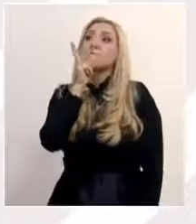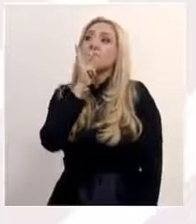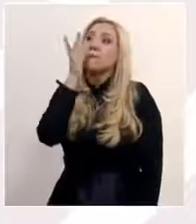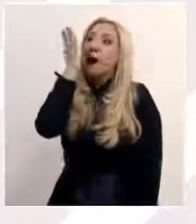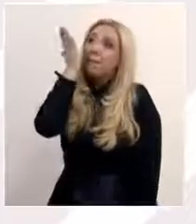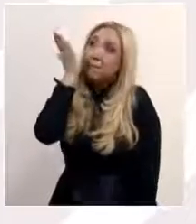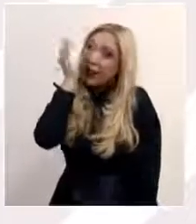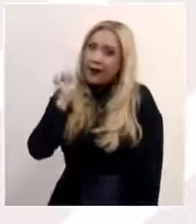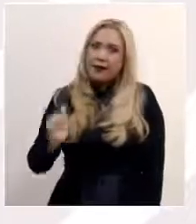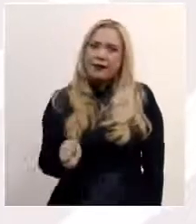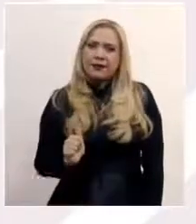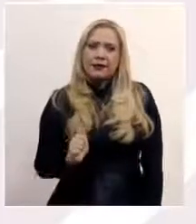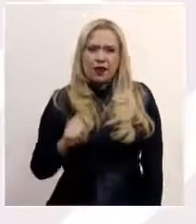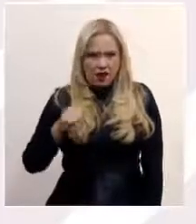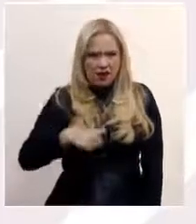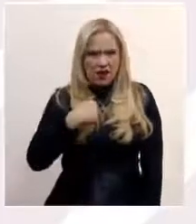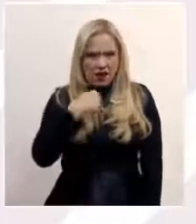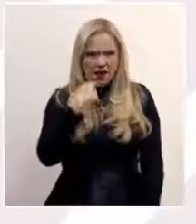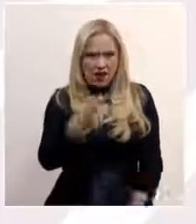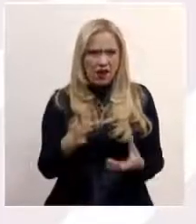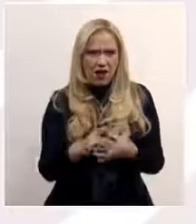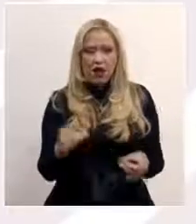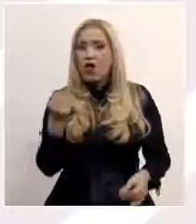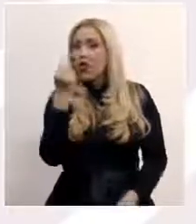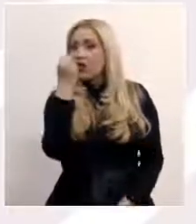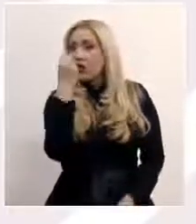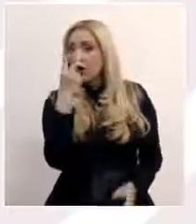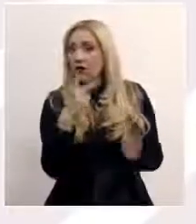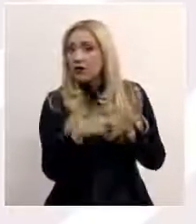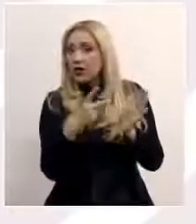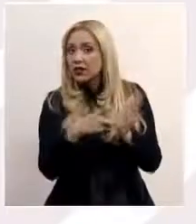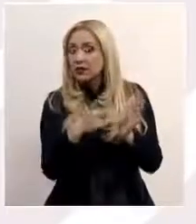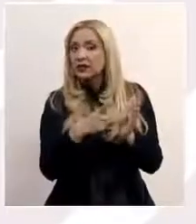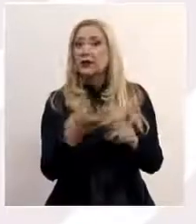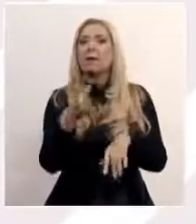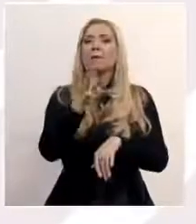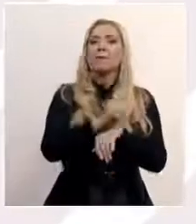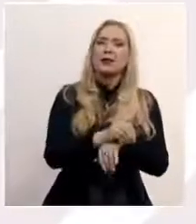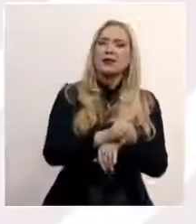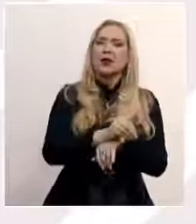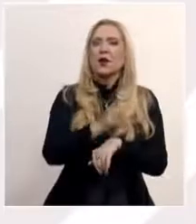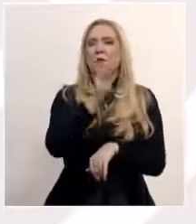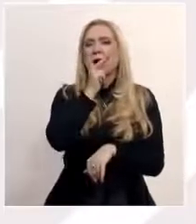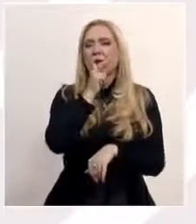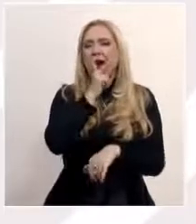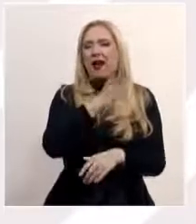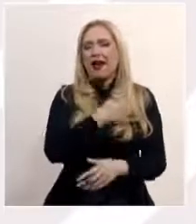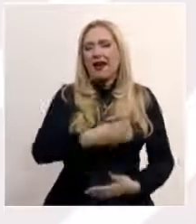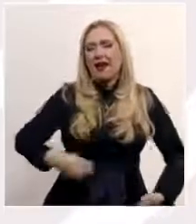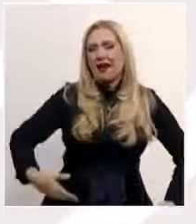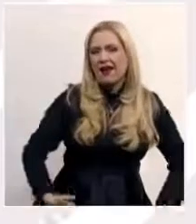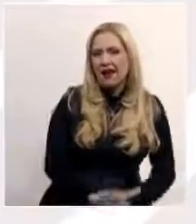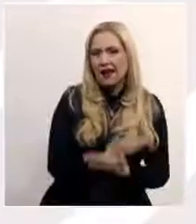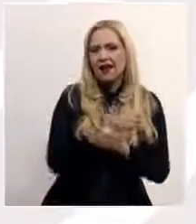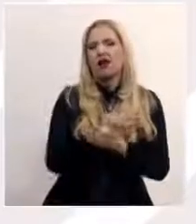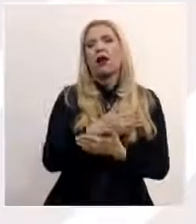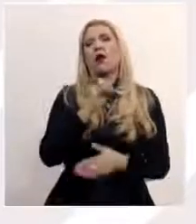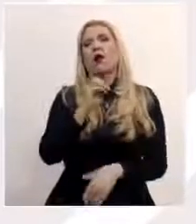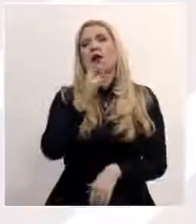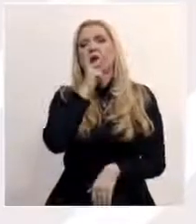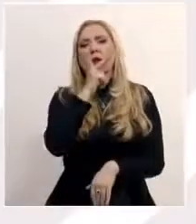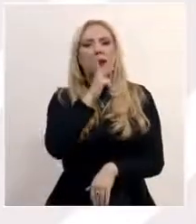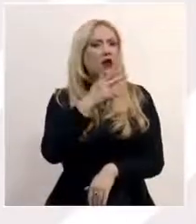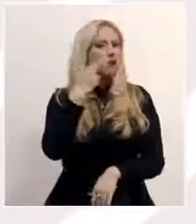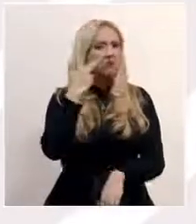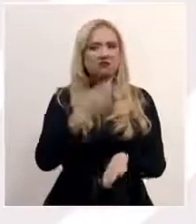lo hemos platicado en Espacio Diverso, hemos tenido ya 2 programas sobre licencias de paternidad y sobre paternidades responsables, que